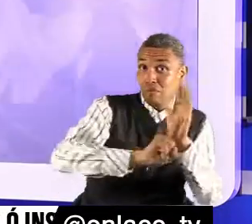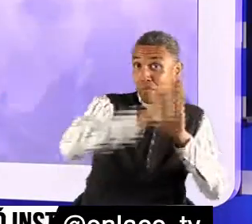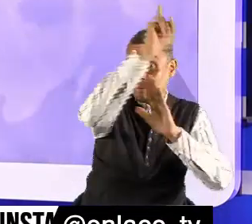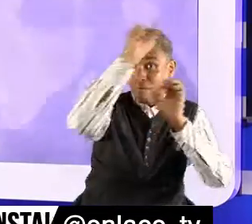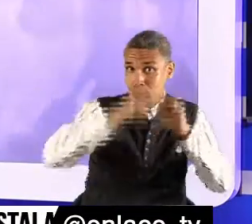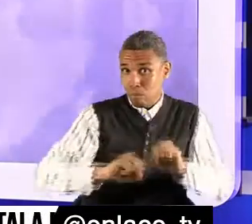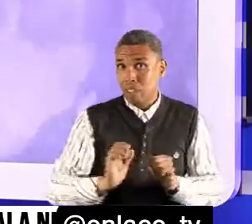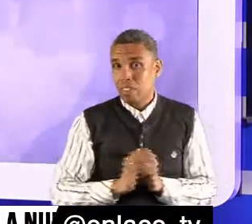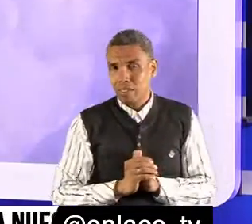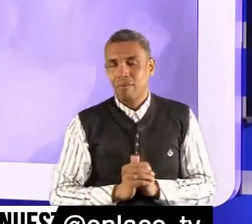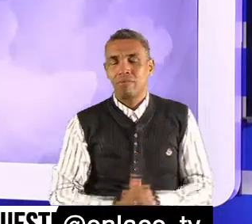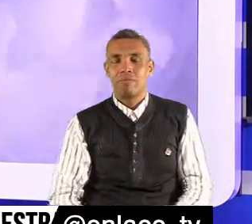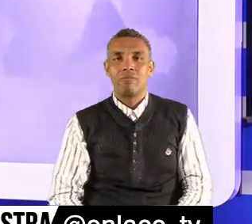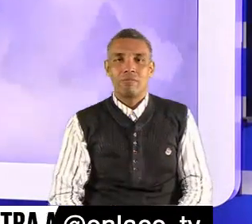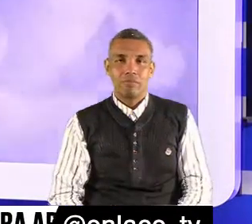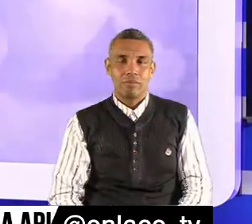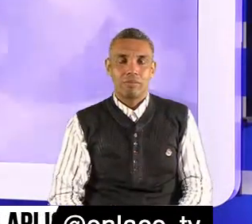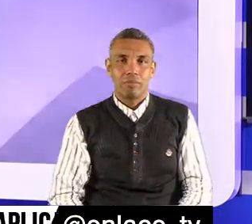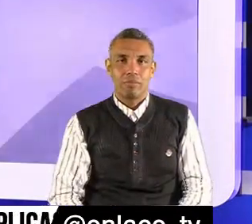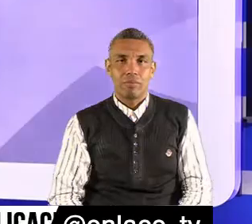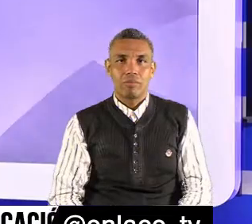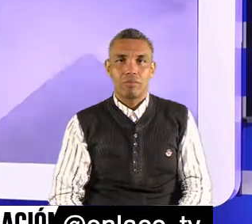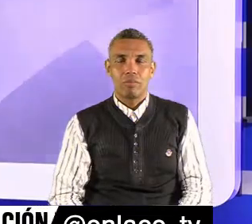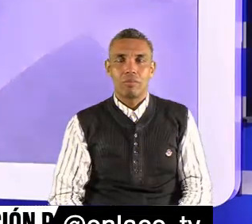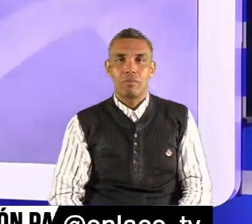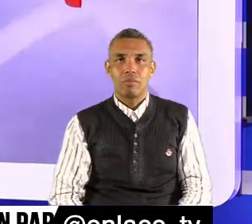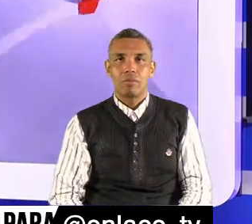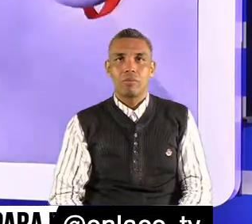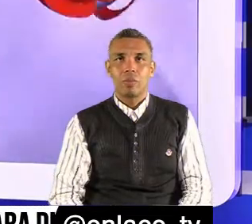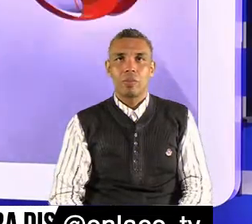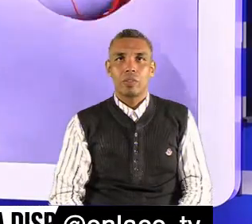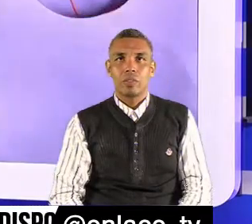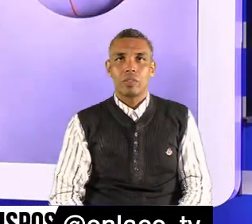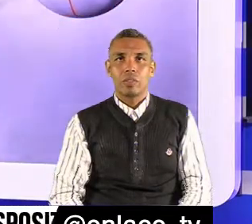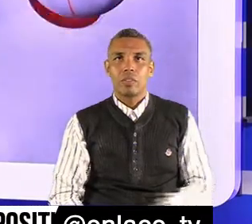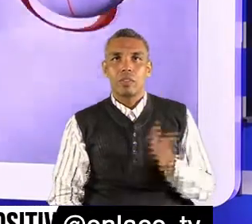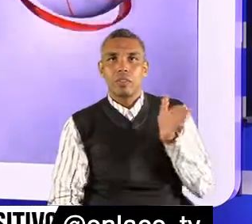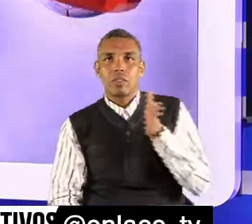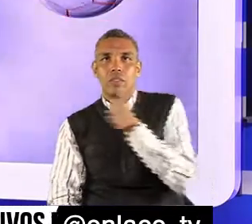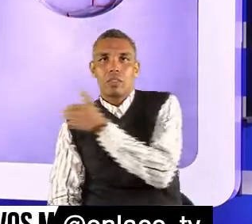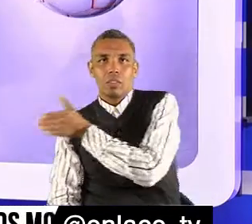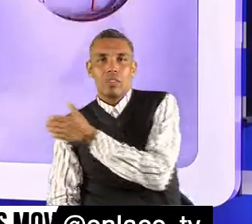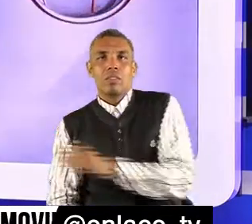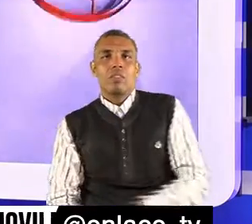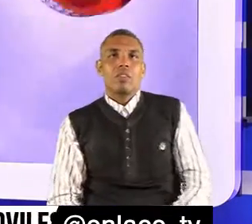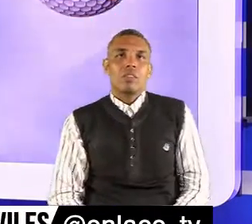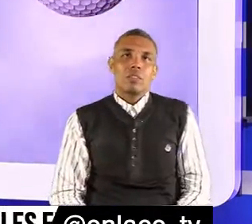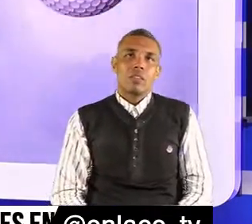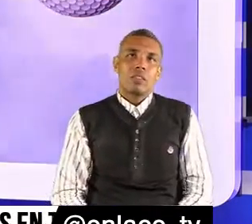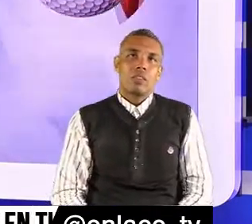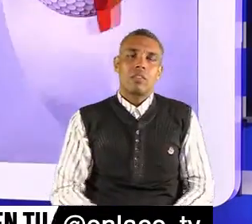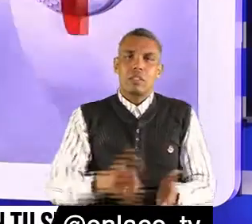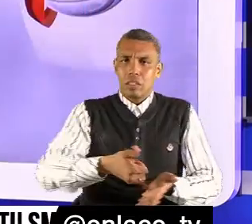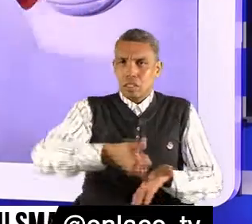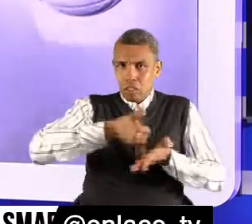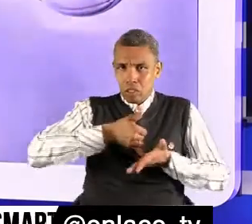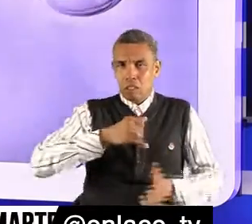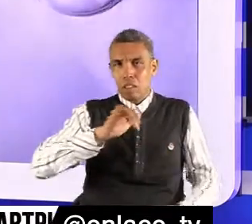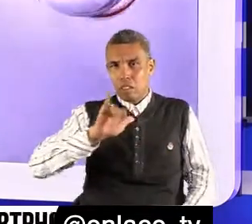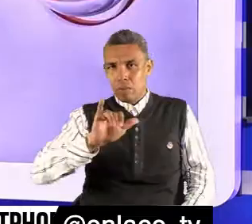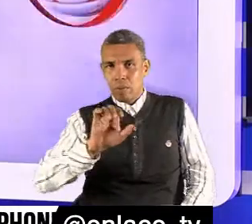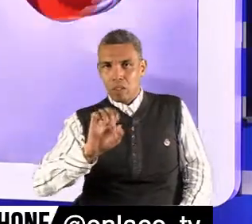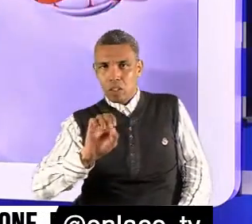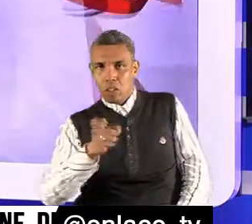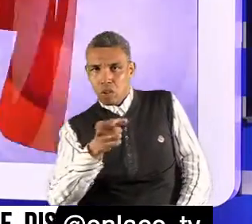nuevamente representación de nuestra ciudad en la Selección Colombia. 12 equipos ya están clasificados a la versión número 13 de la Copa Yogurcito, son